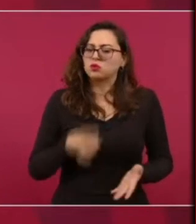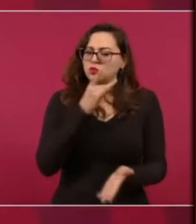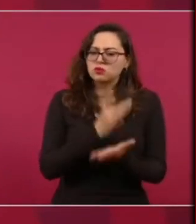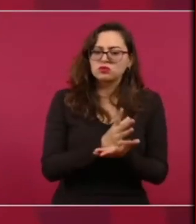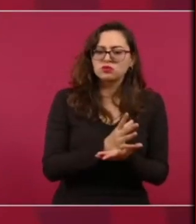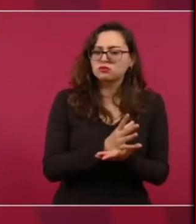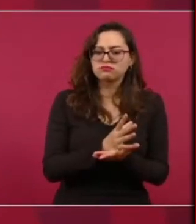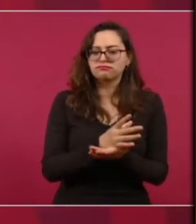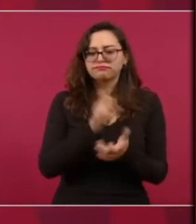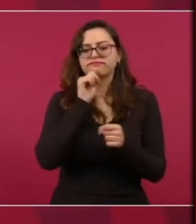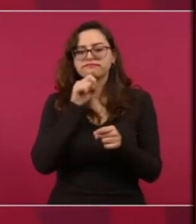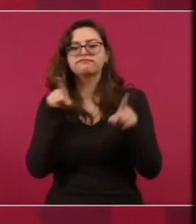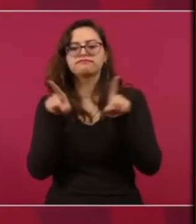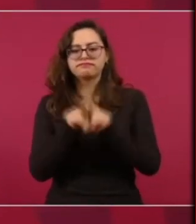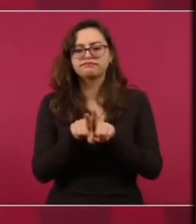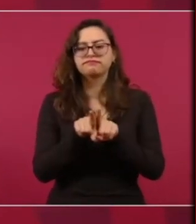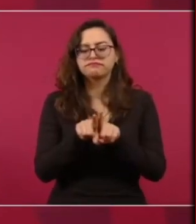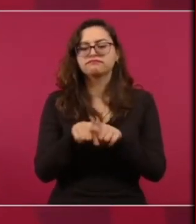En